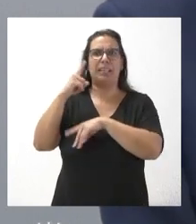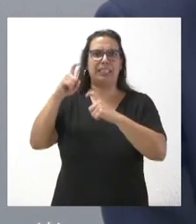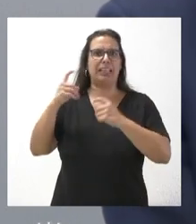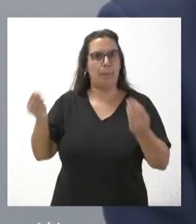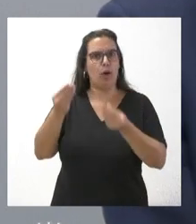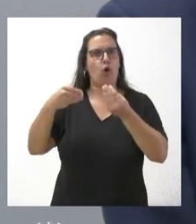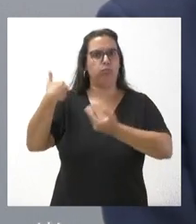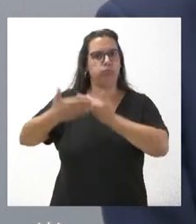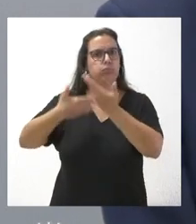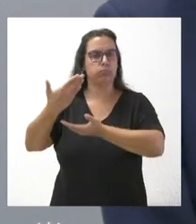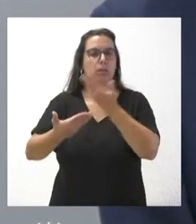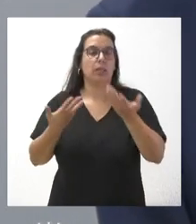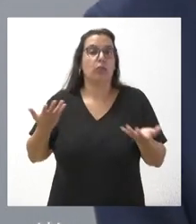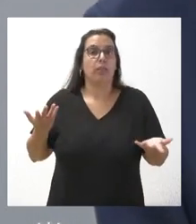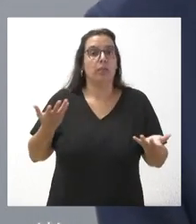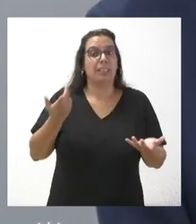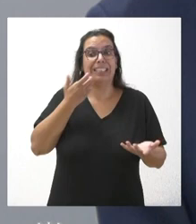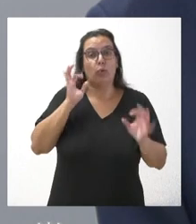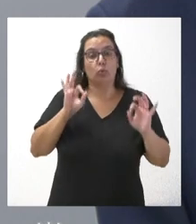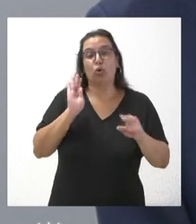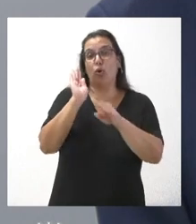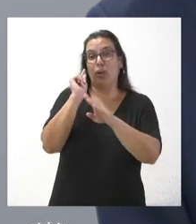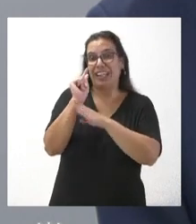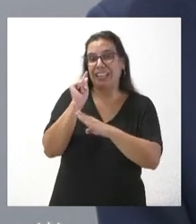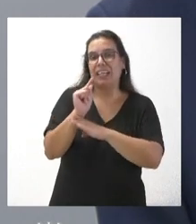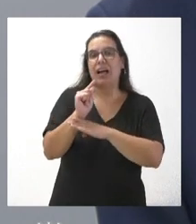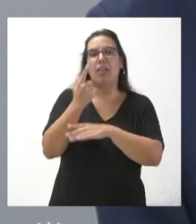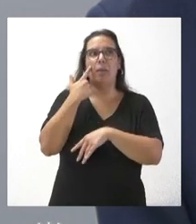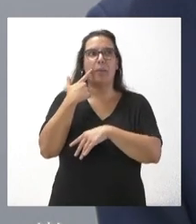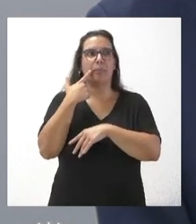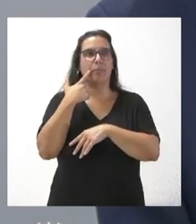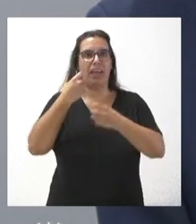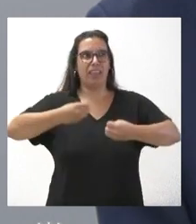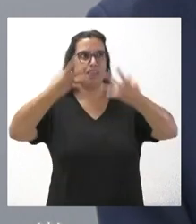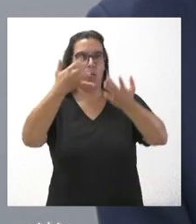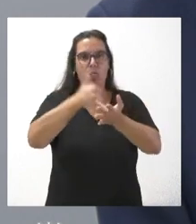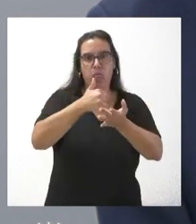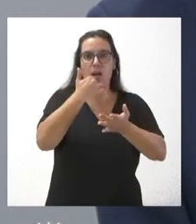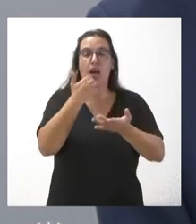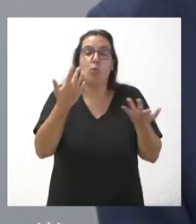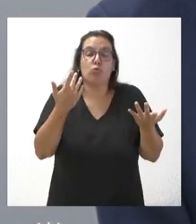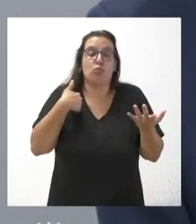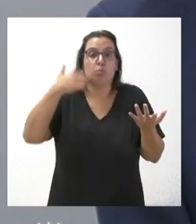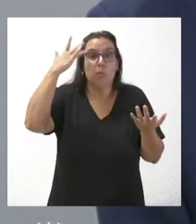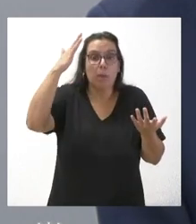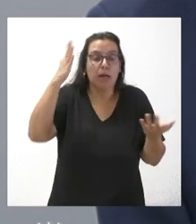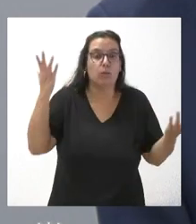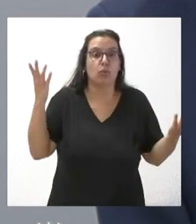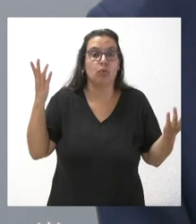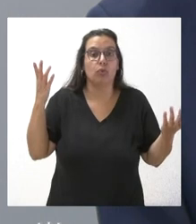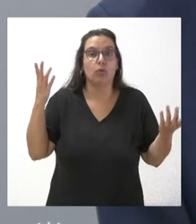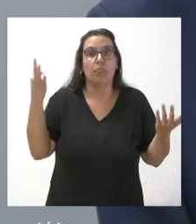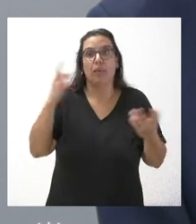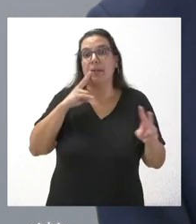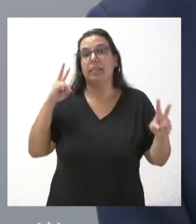pues a la crítica que sea en concreto de cuáles son las deficiencias que se denuncia, pues me imagino que se responderá